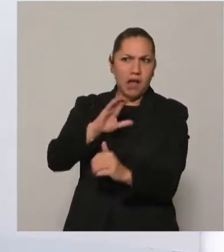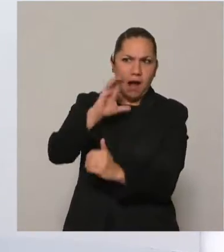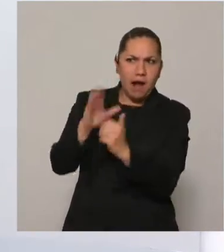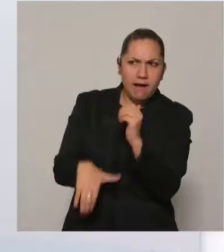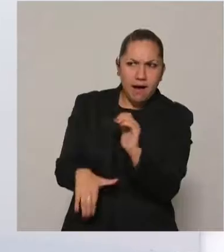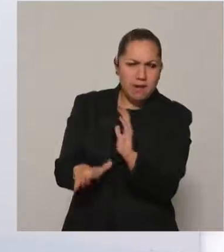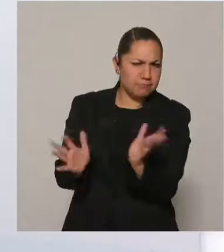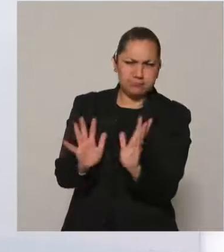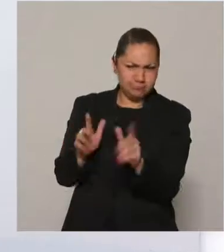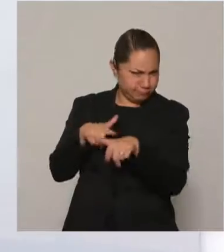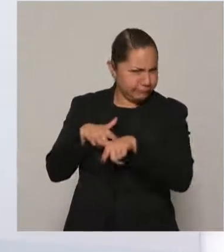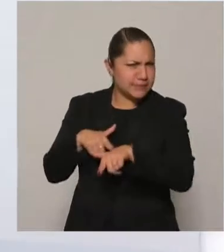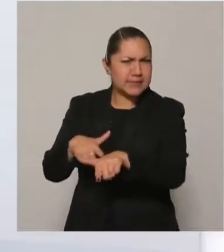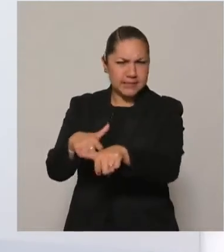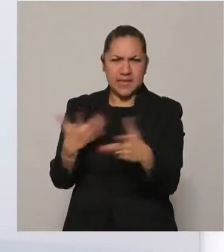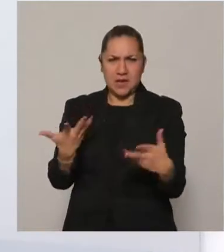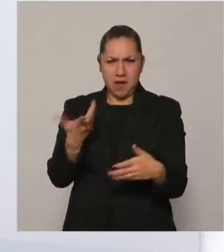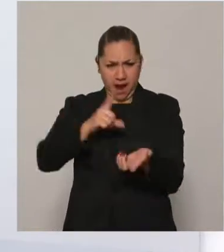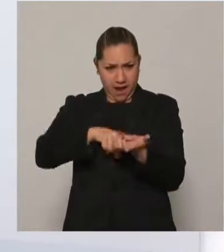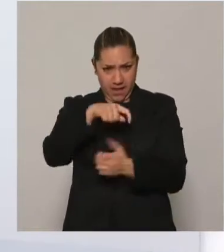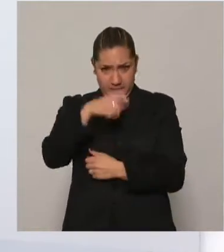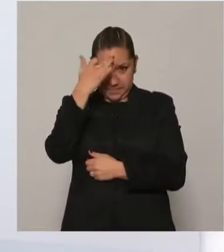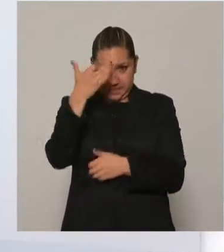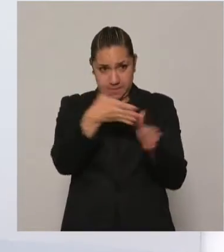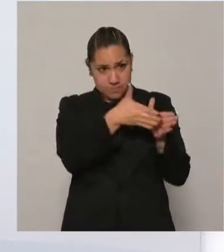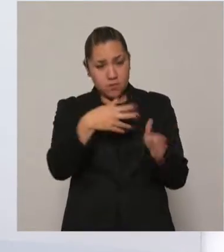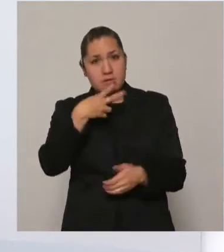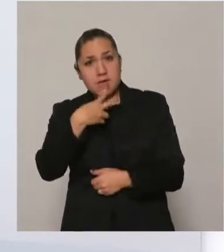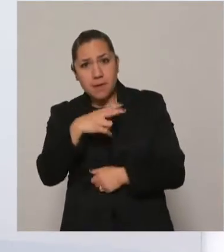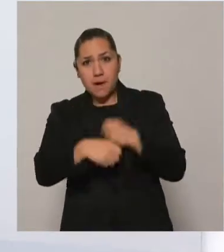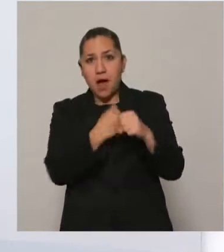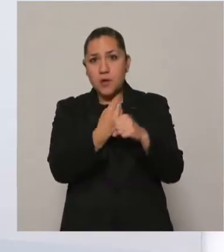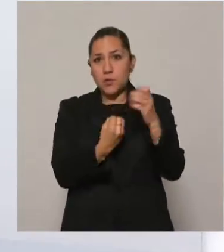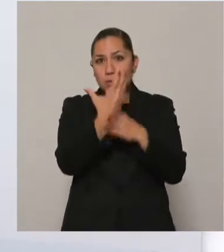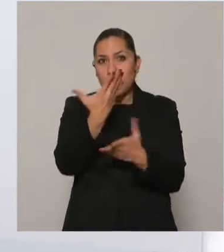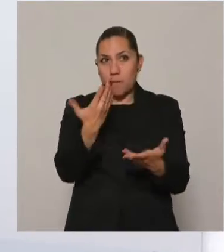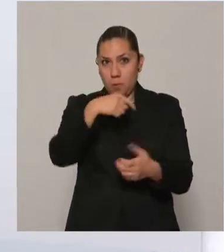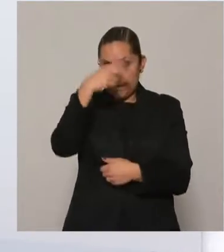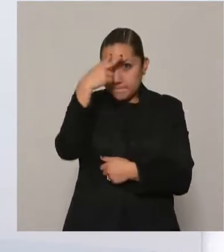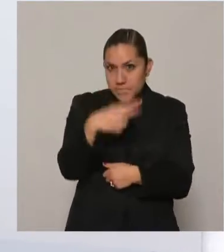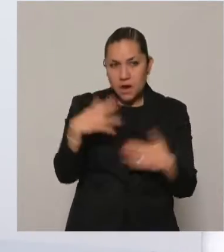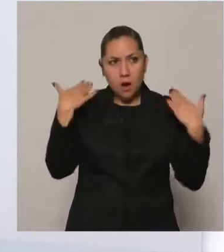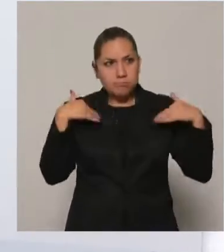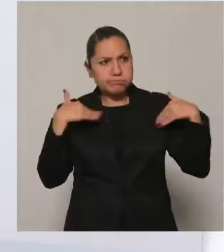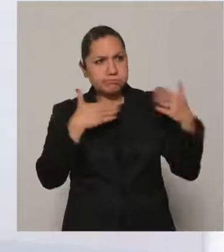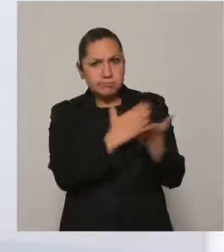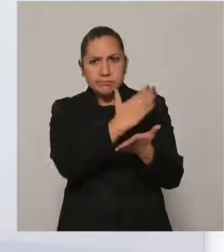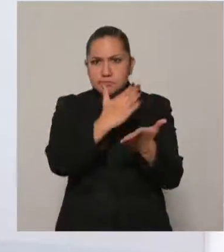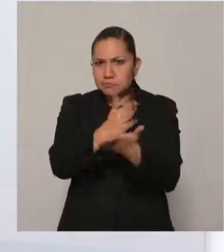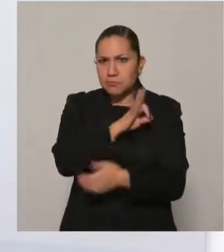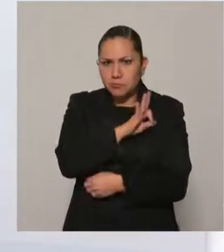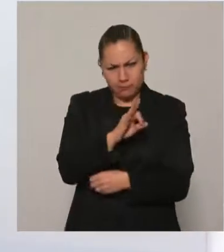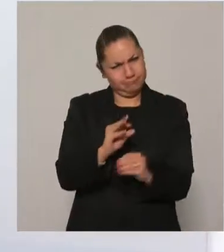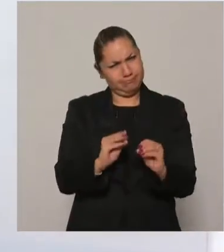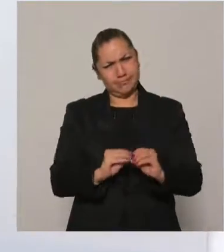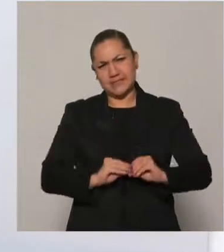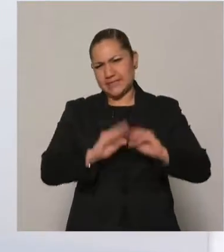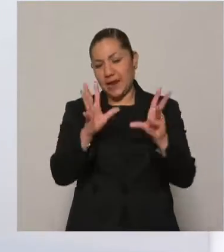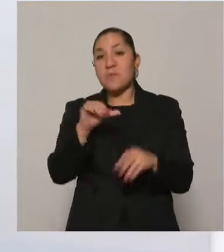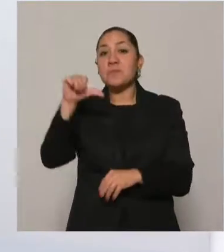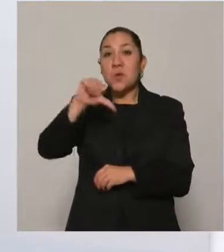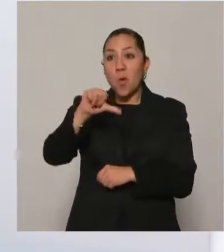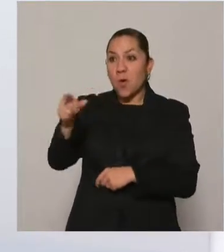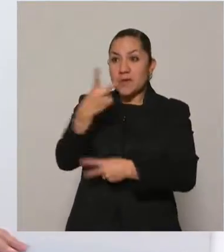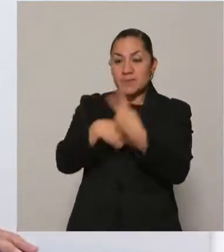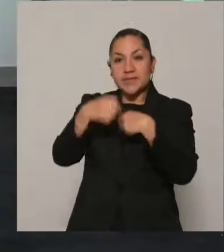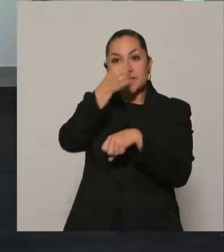Por supuesto que sí. Y para hablar de esto, hemos invitado esta mañana a Carlos McKinley. Él es secretario de Turismo del Gobierno